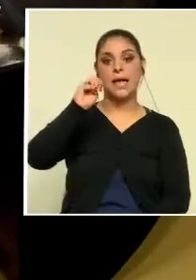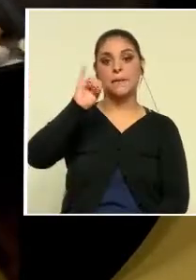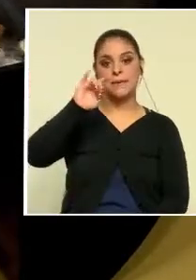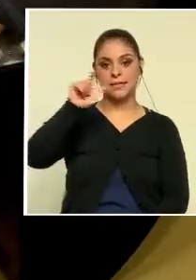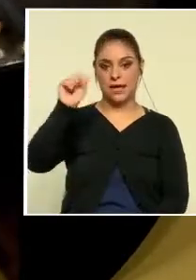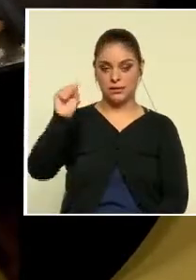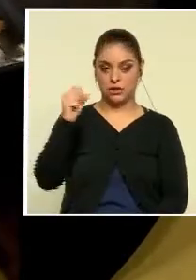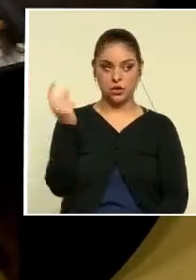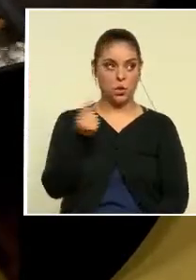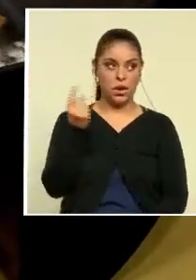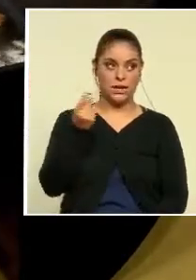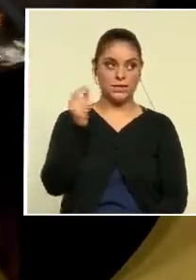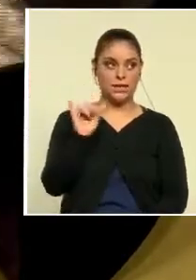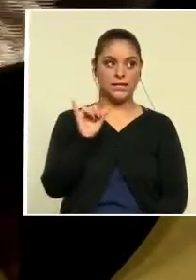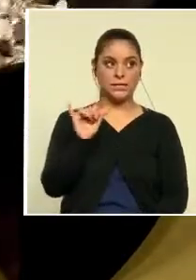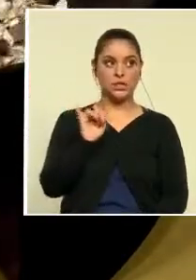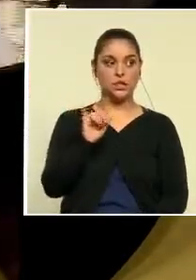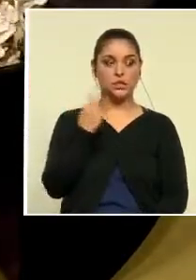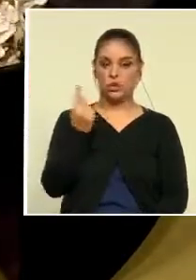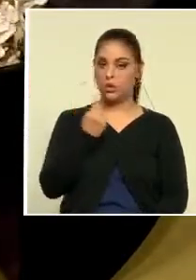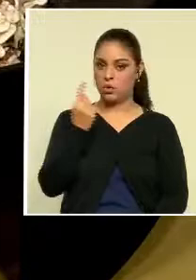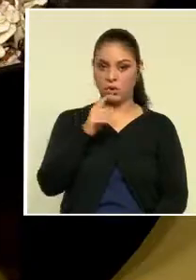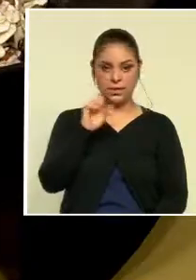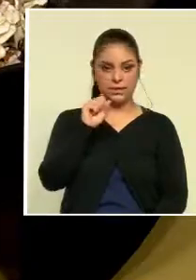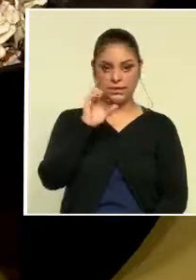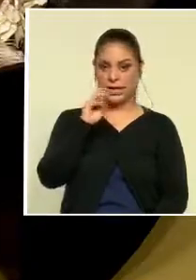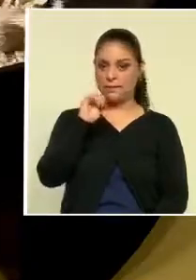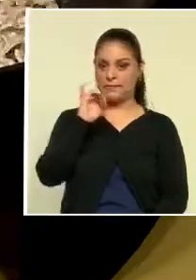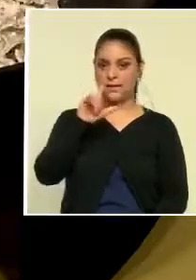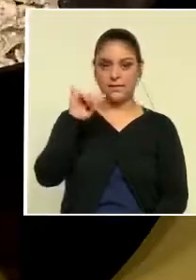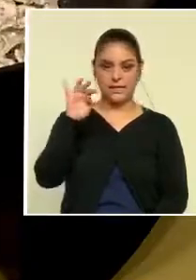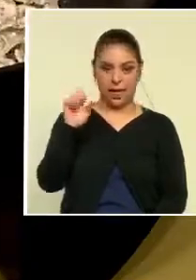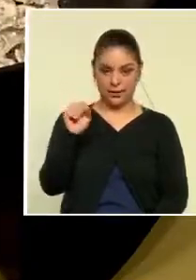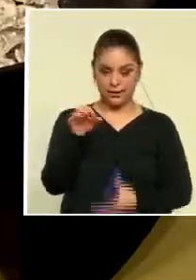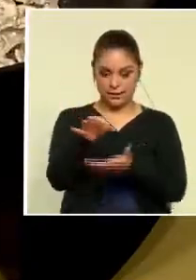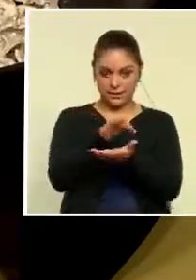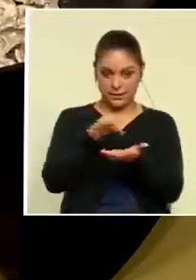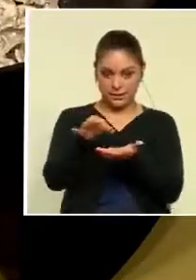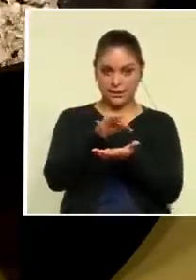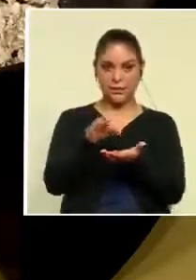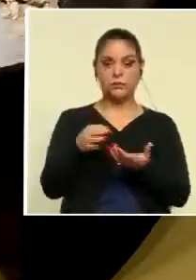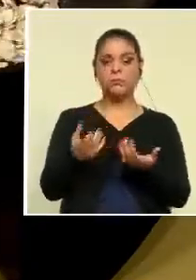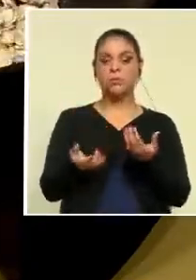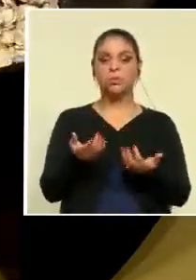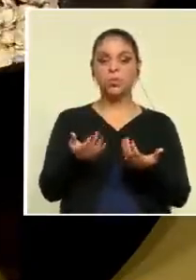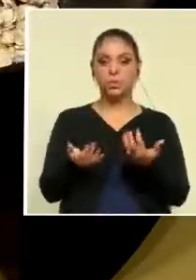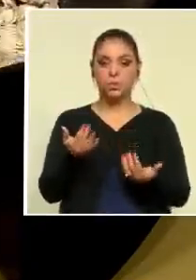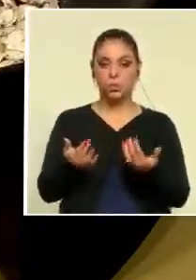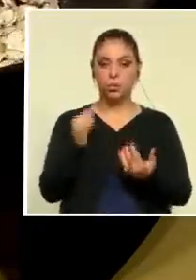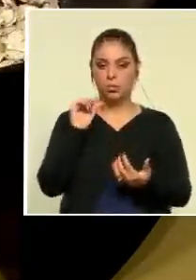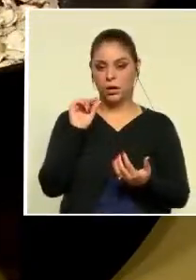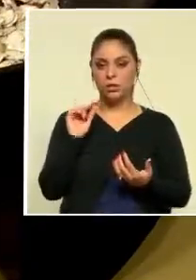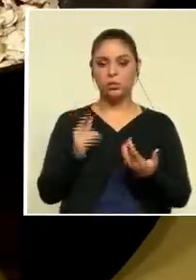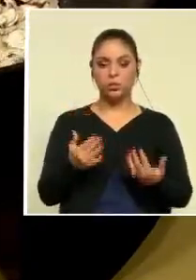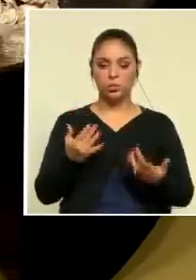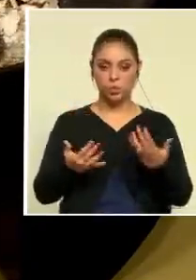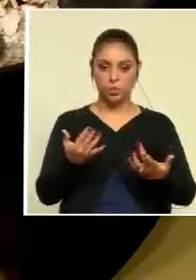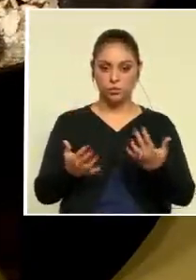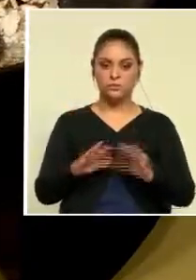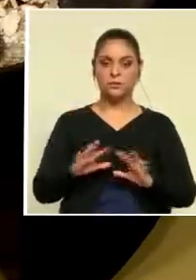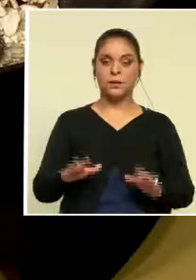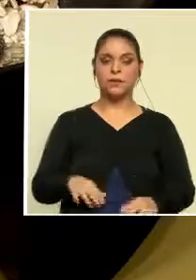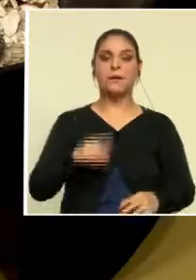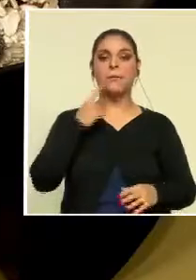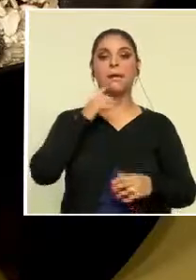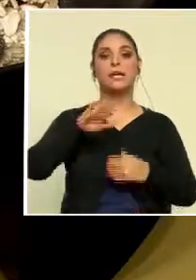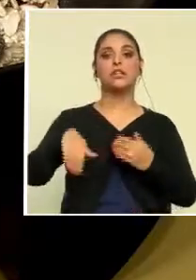bolitas ahí bajas sólo las semillitas a italia hagan un poquito si es para tostarse un poquito y también para que